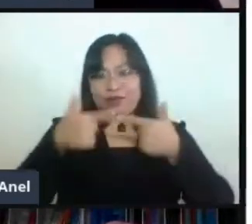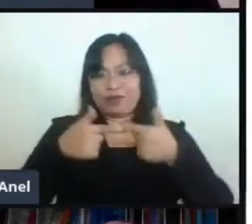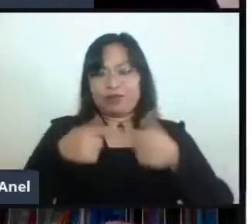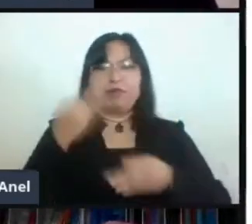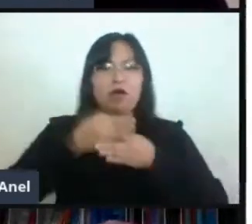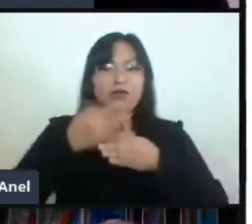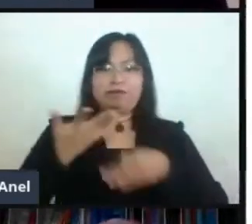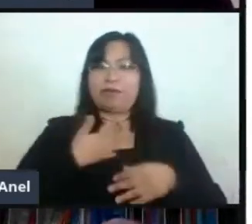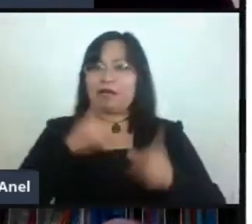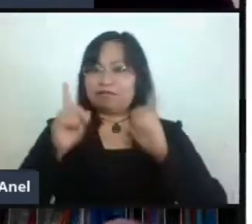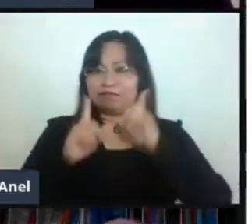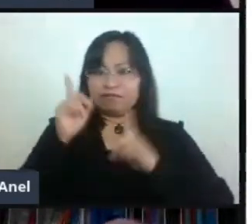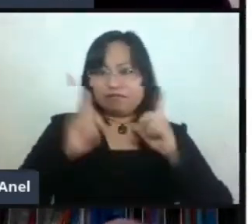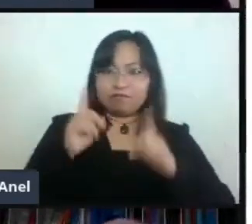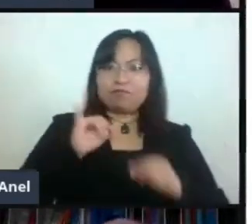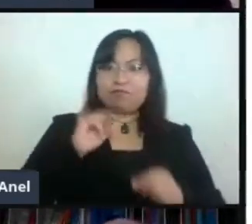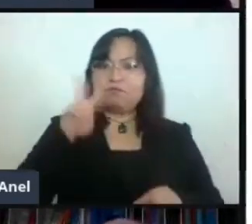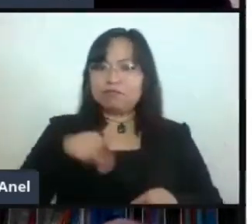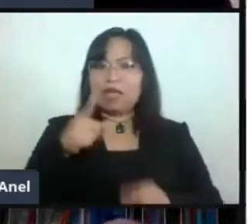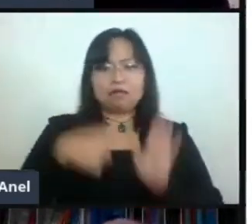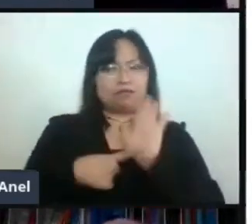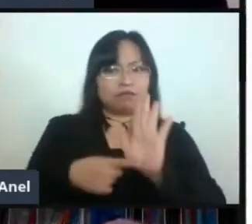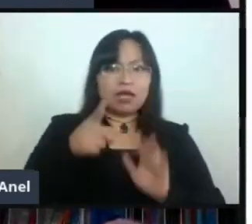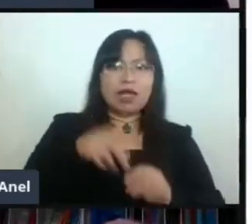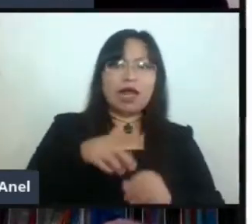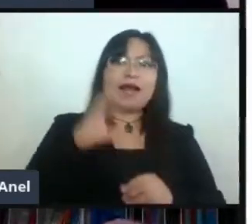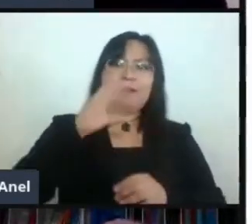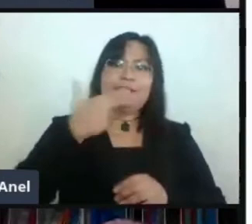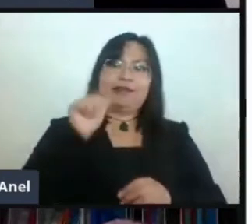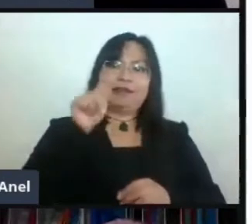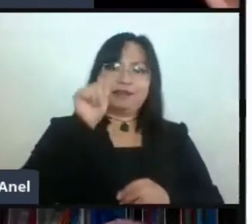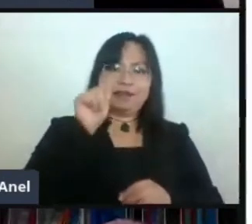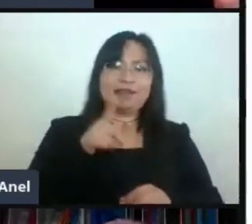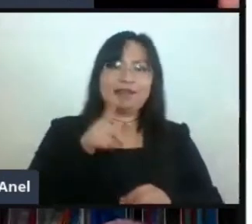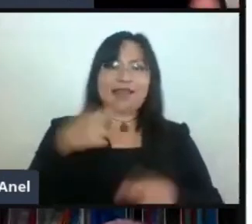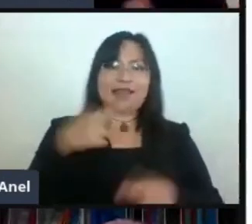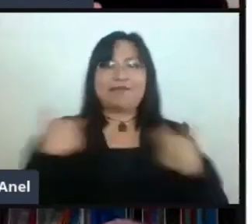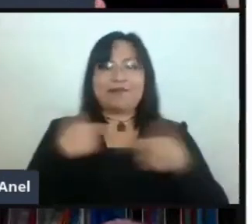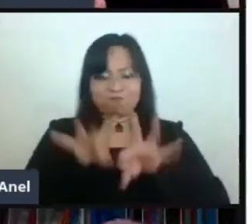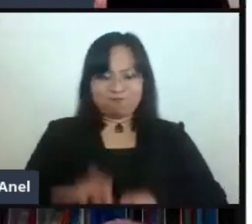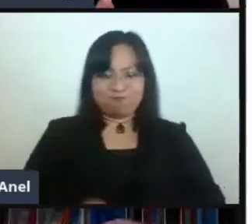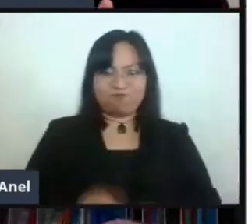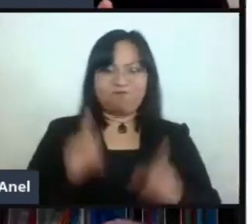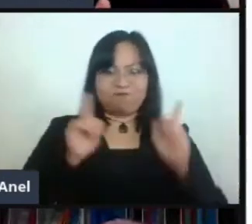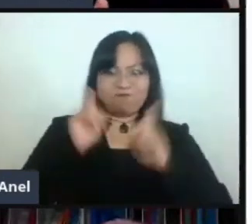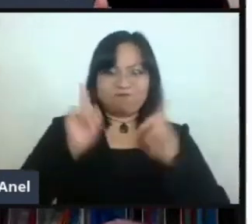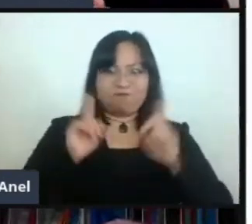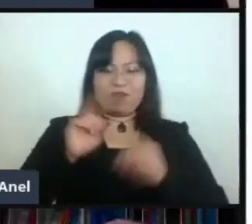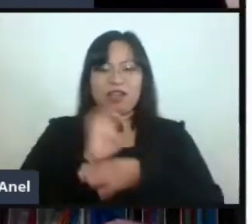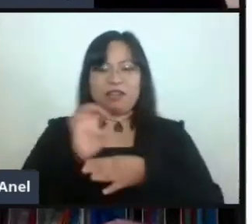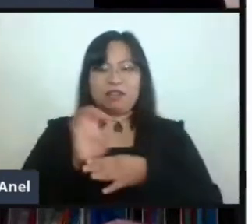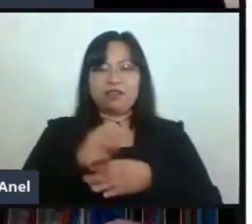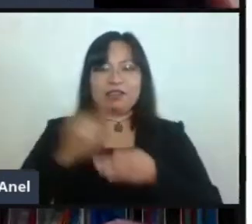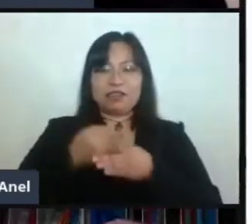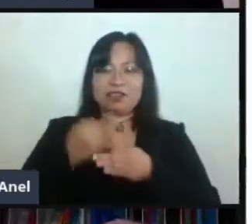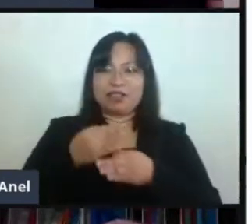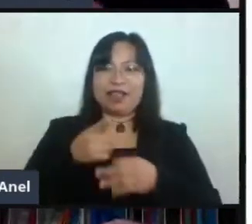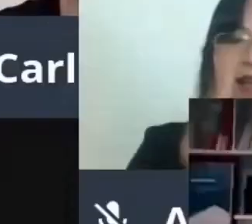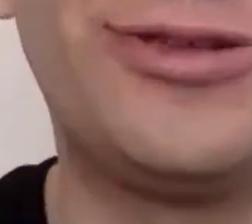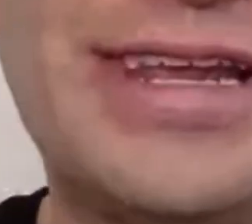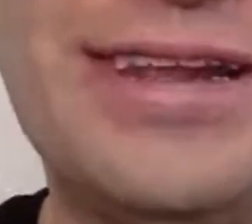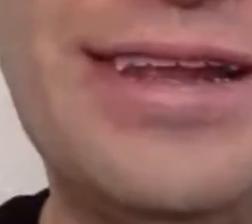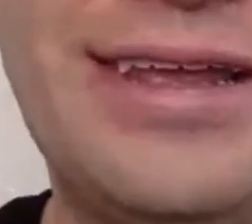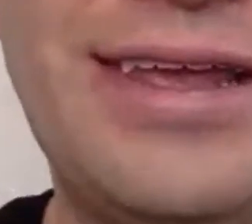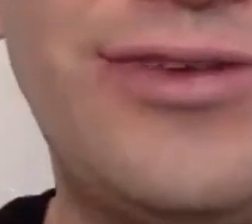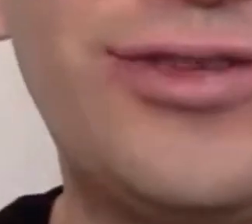varias preguntas. Sí. Por parte de las maestras y los maestros, y les agradecemos mucho, de verdad, que a lo largo de esta